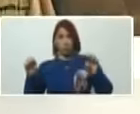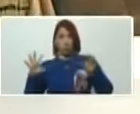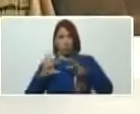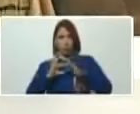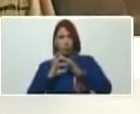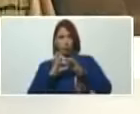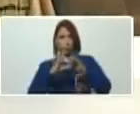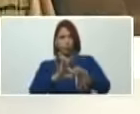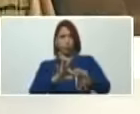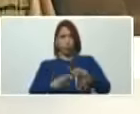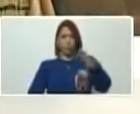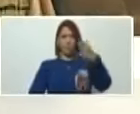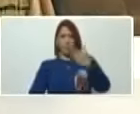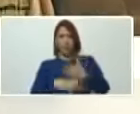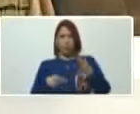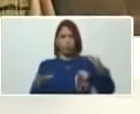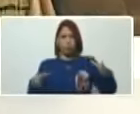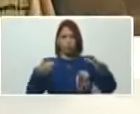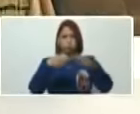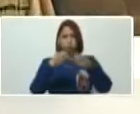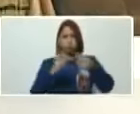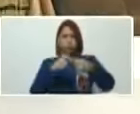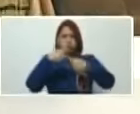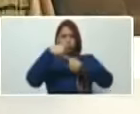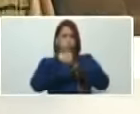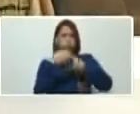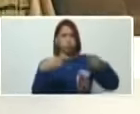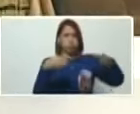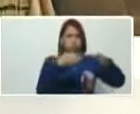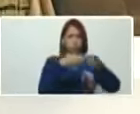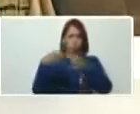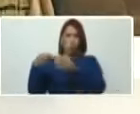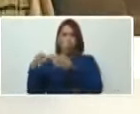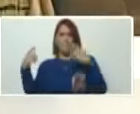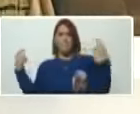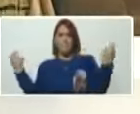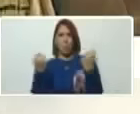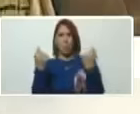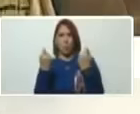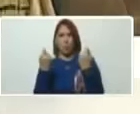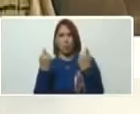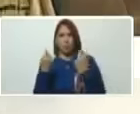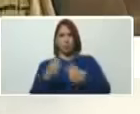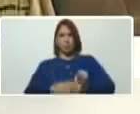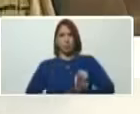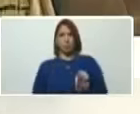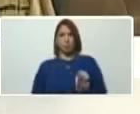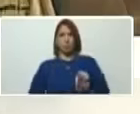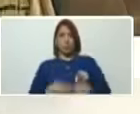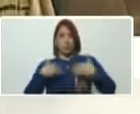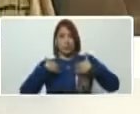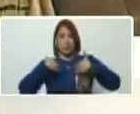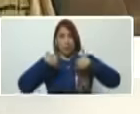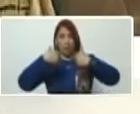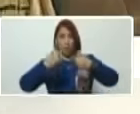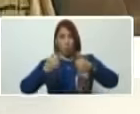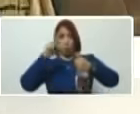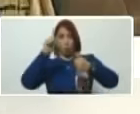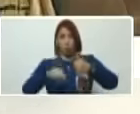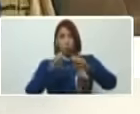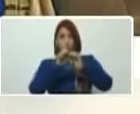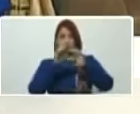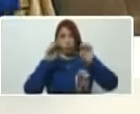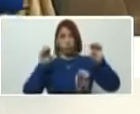a la constitución de brigadas populares para la salud y para la